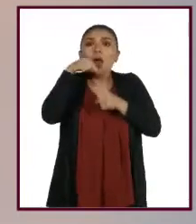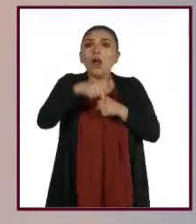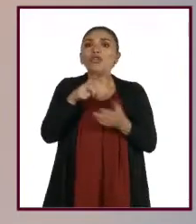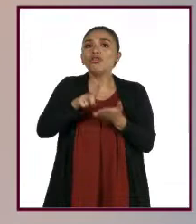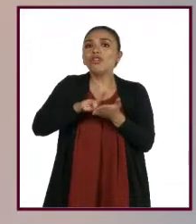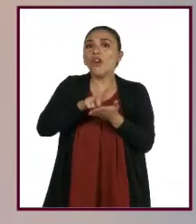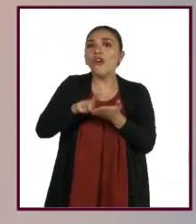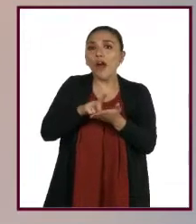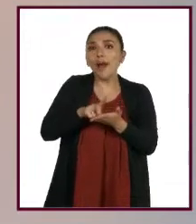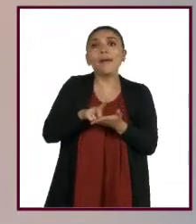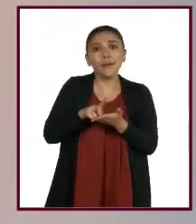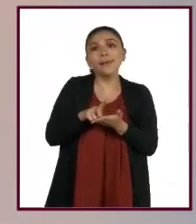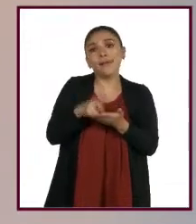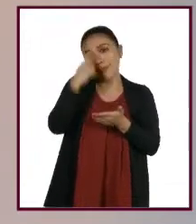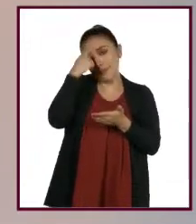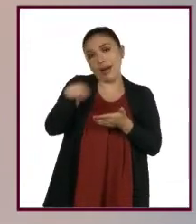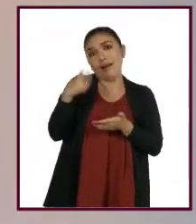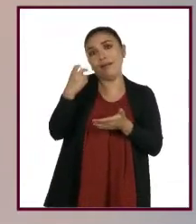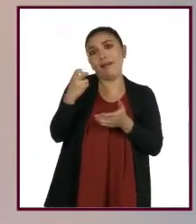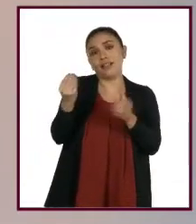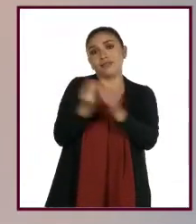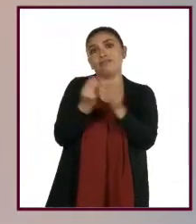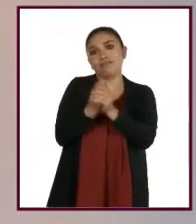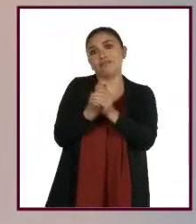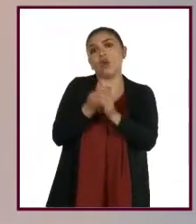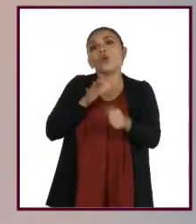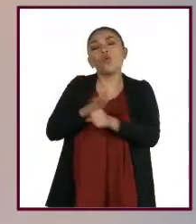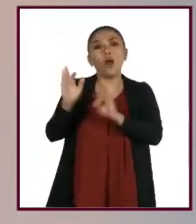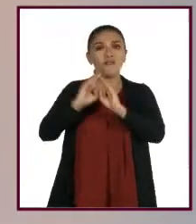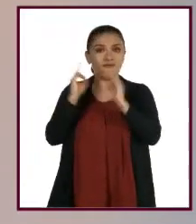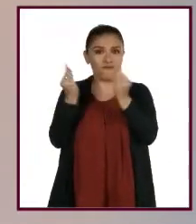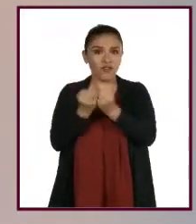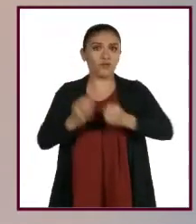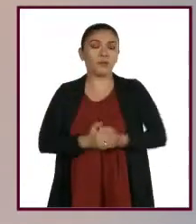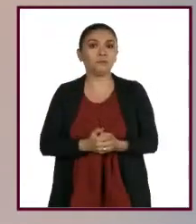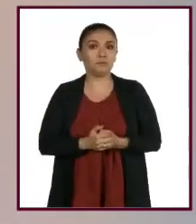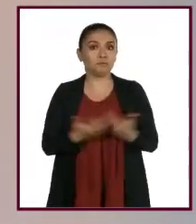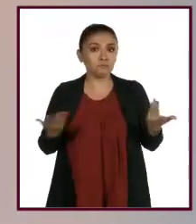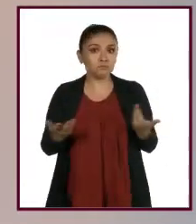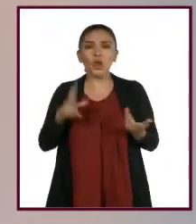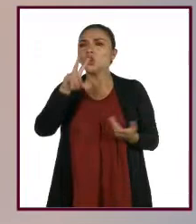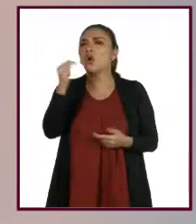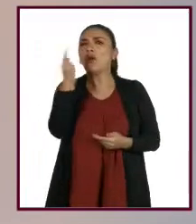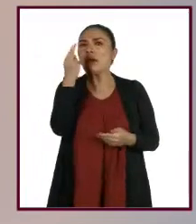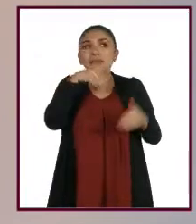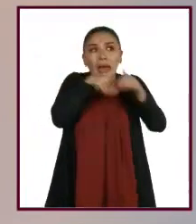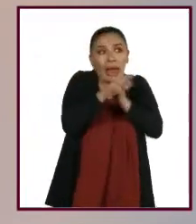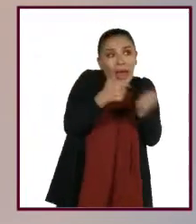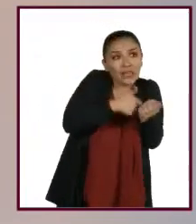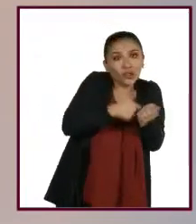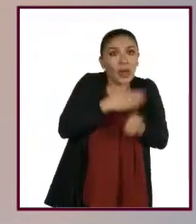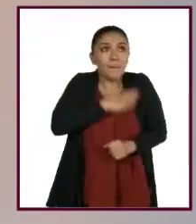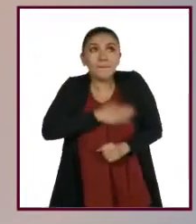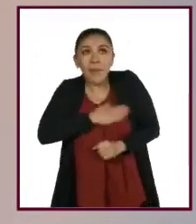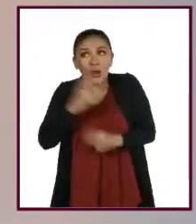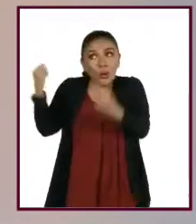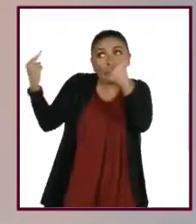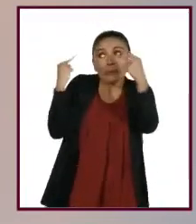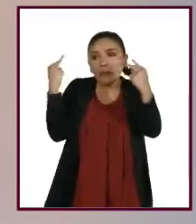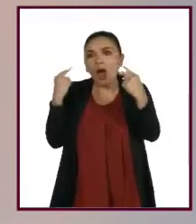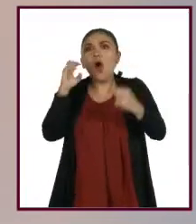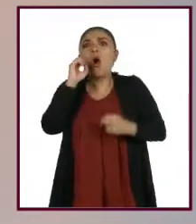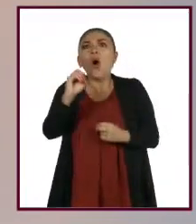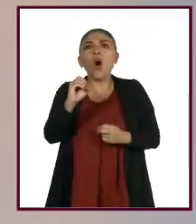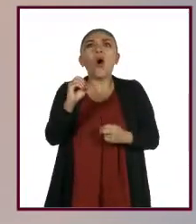tipo de consumos con respecto a las formas. No se tiene uno que meter a un baño, no tiene que generar algún otro